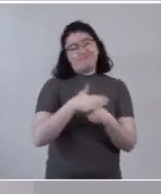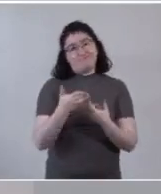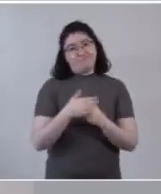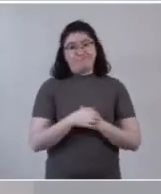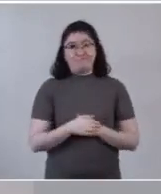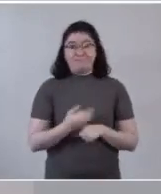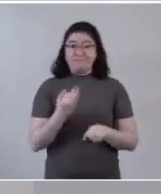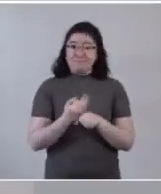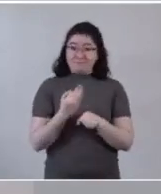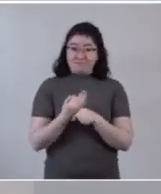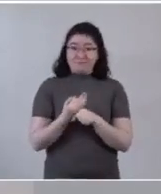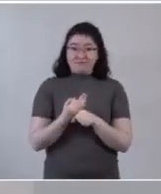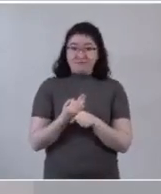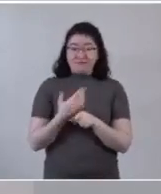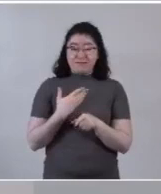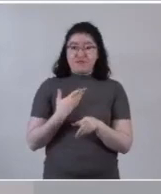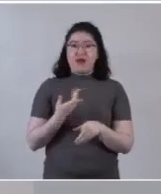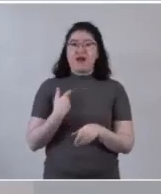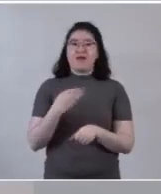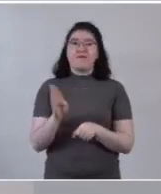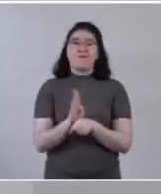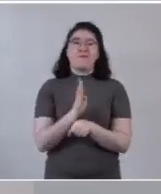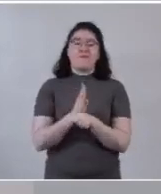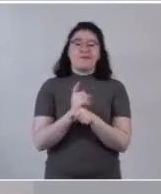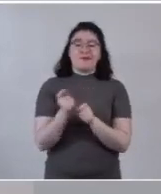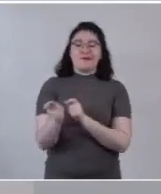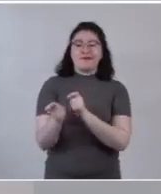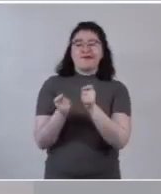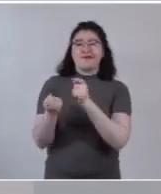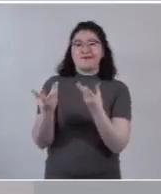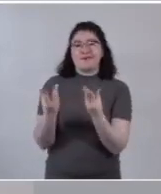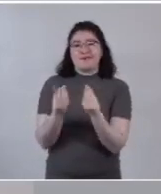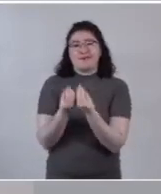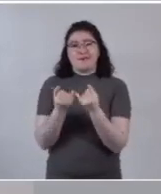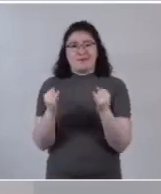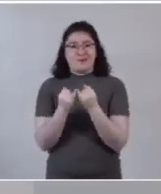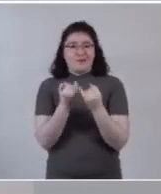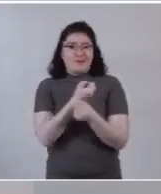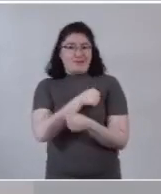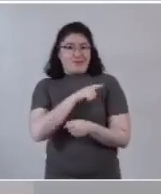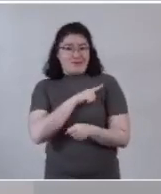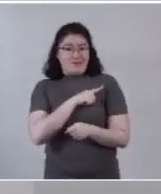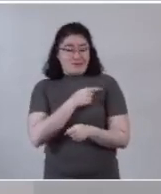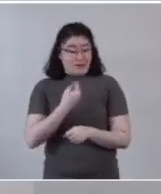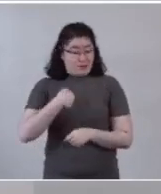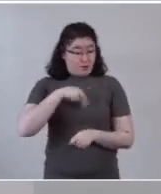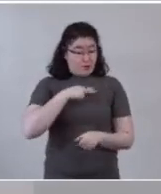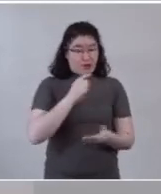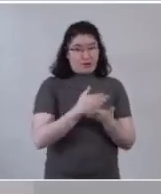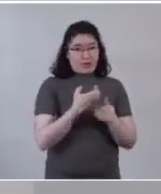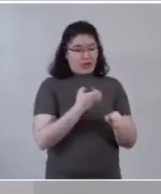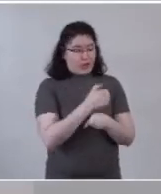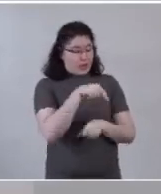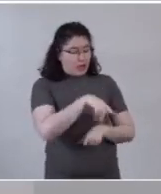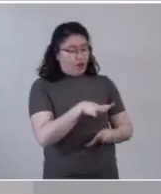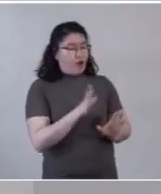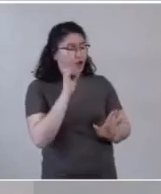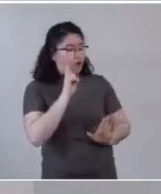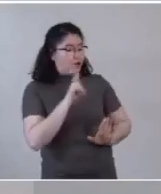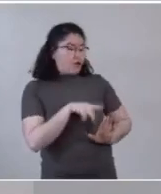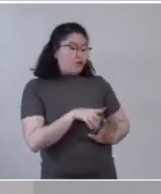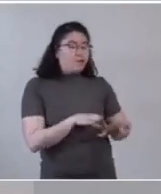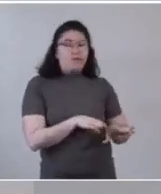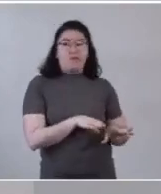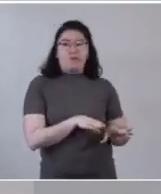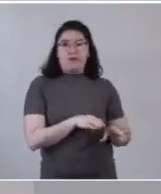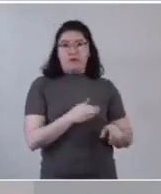gran virtud de estar coordinados con todas las instituciones de salud. Si nosotros nada más viéramos nuestra parte, pues no estaríamos coordinados con